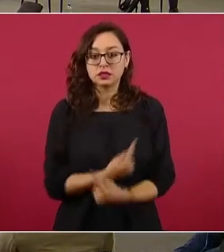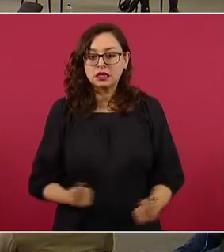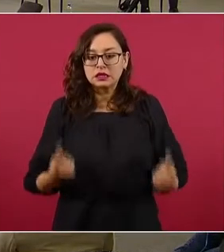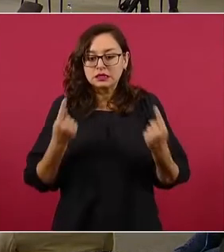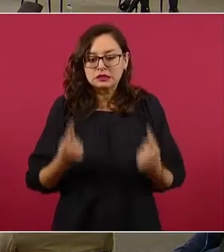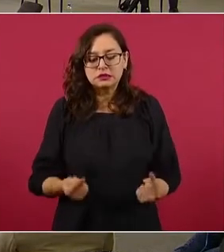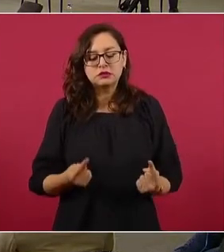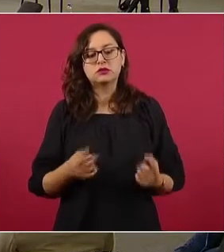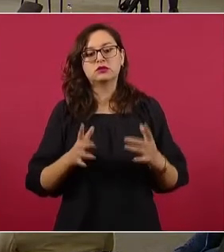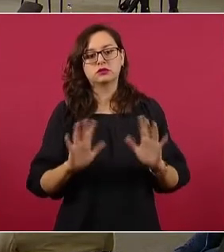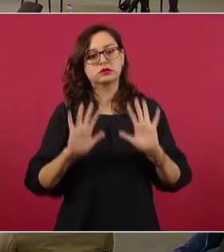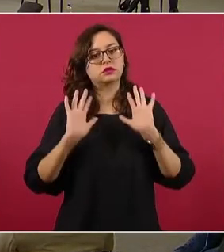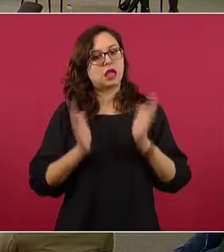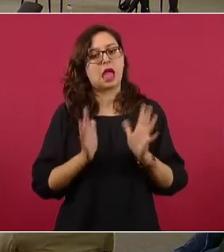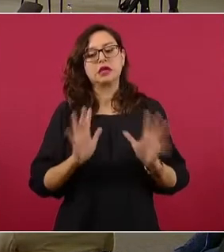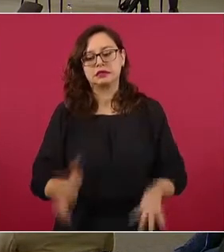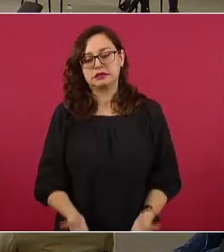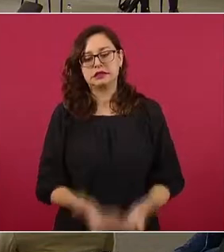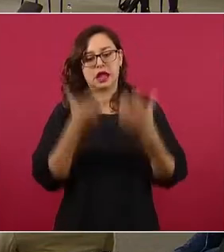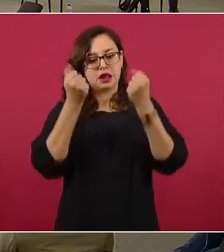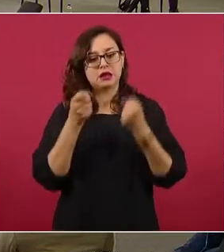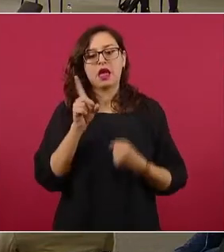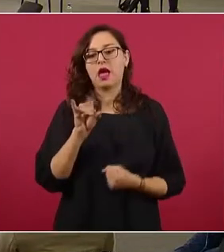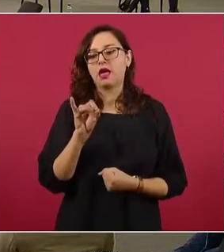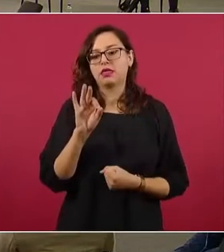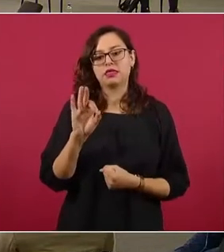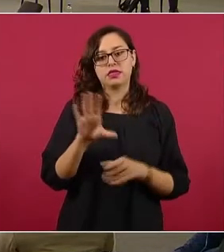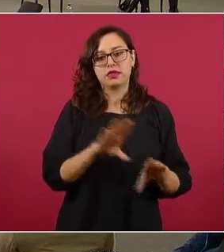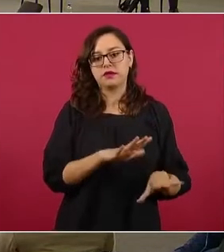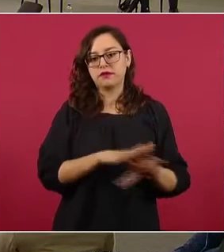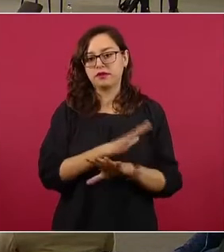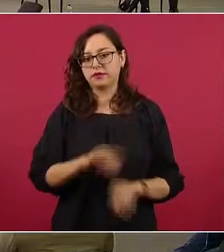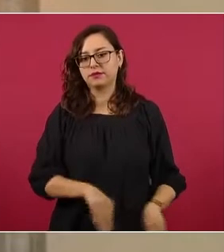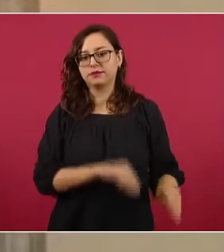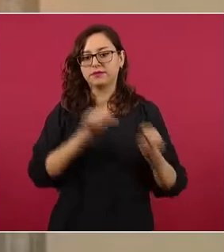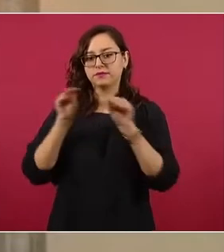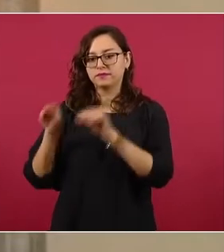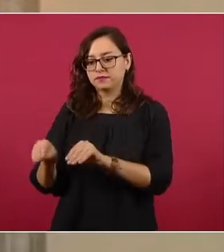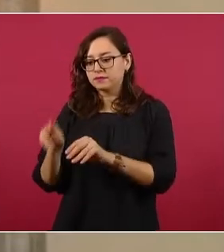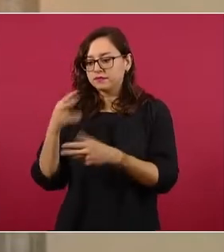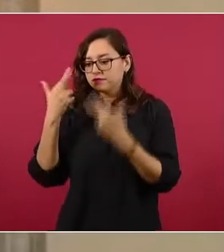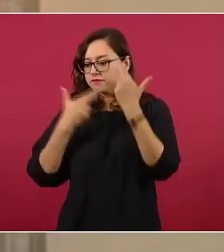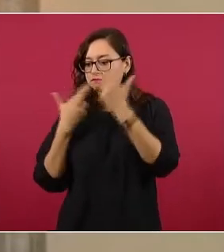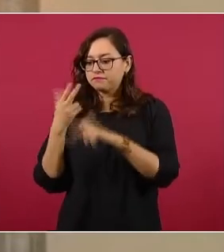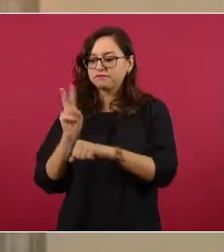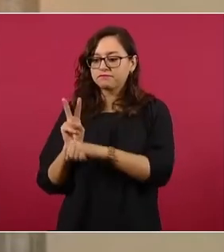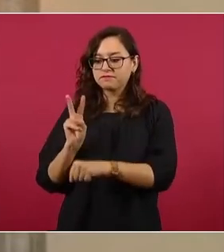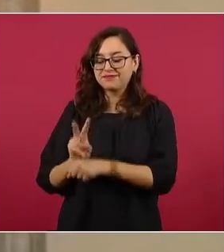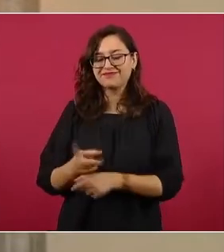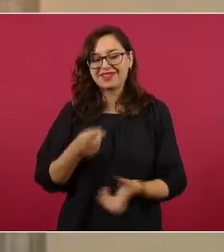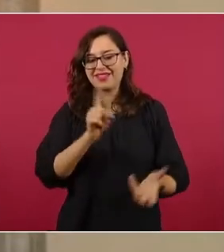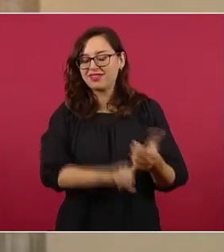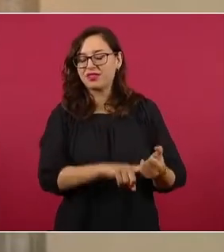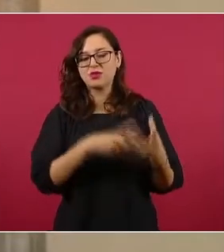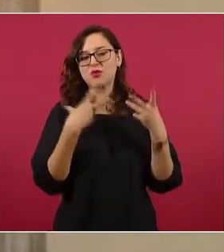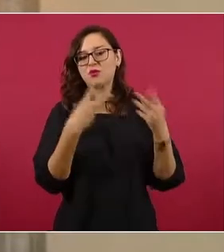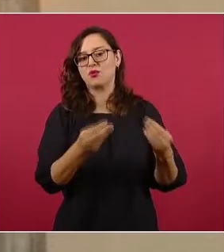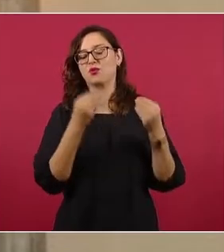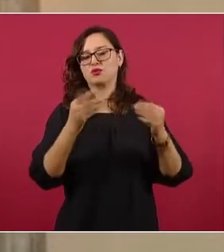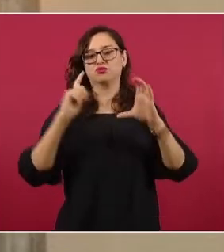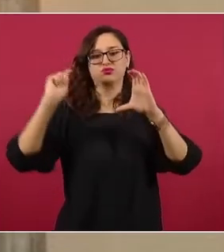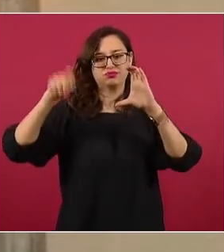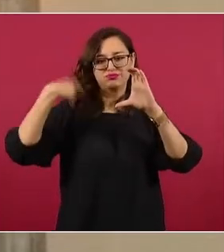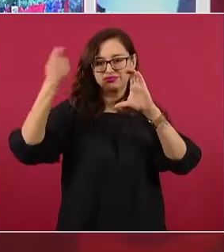puestos a disposición del DIF y se aseguraron diversos dispositivos de almacenamiento con pornografía infantil,